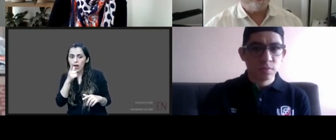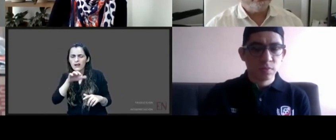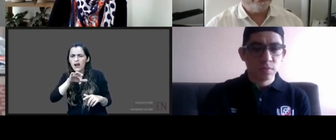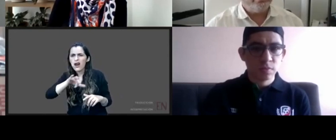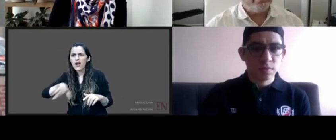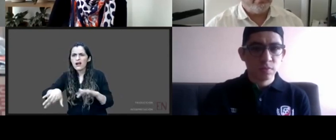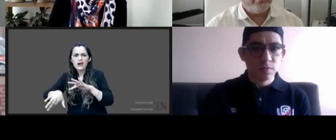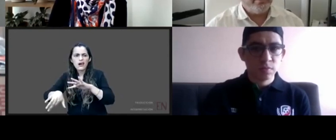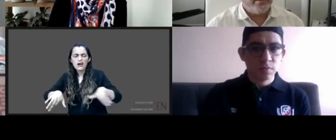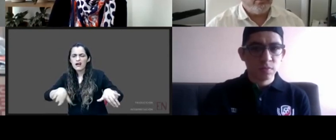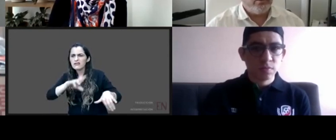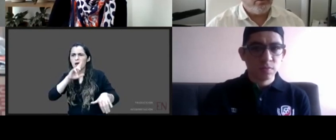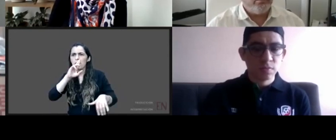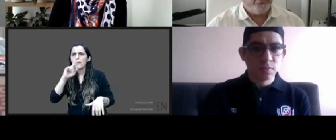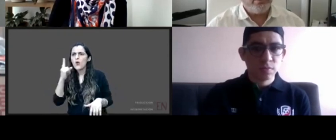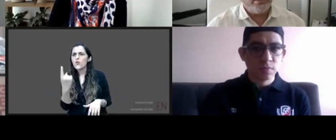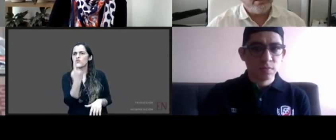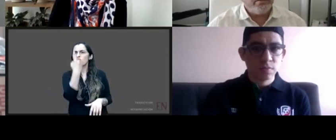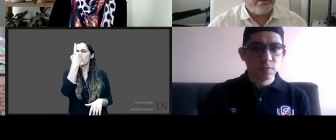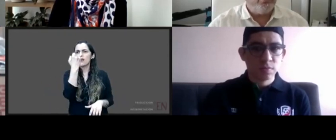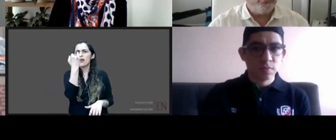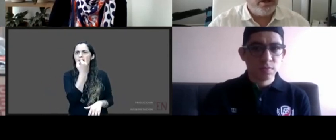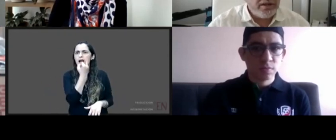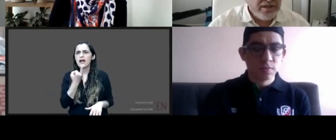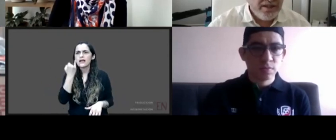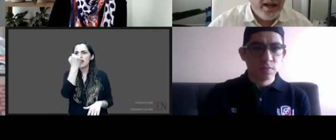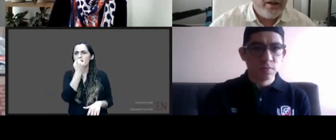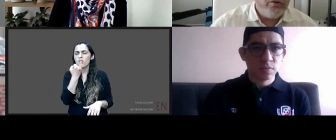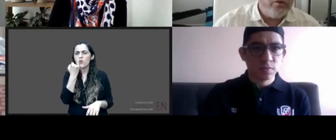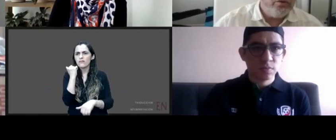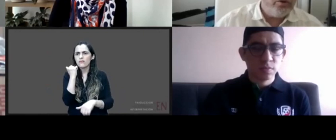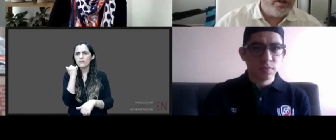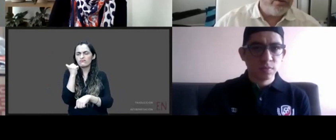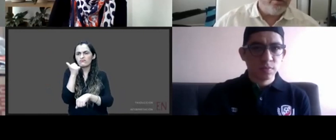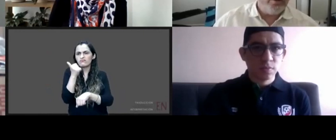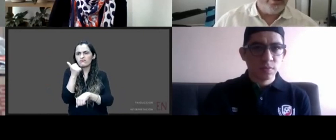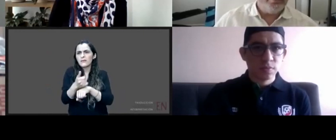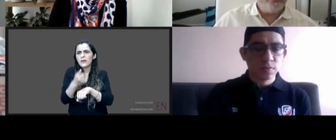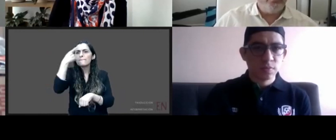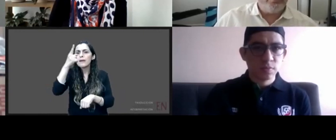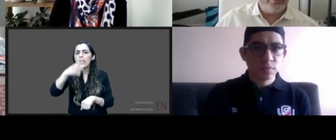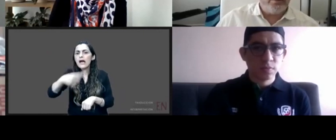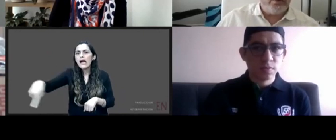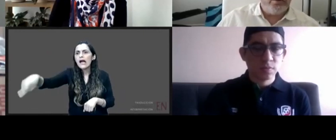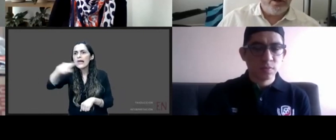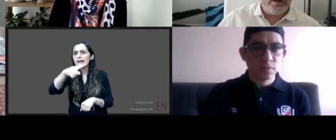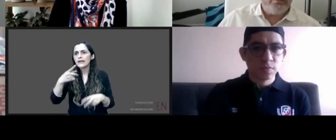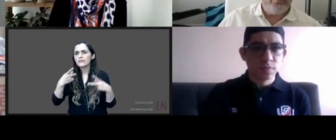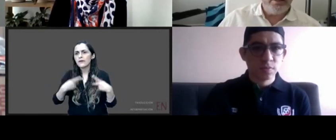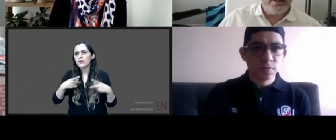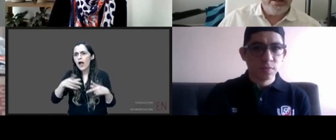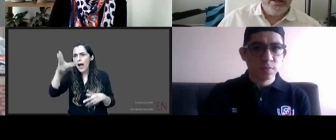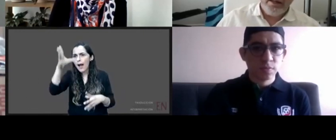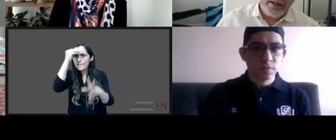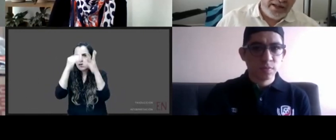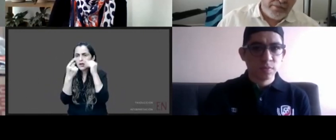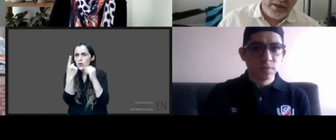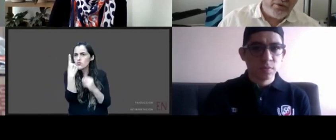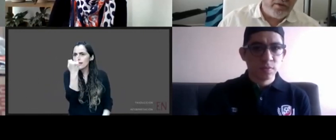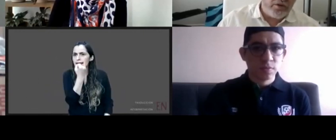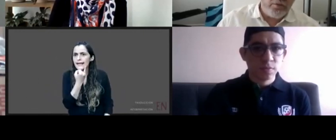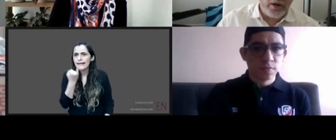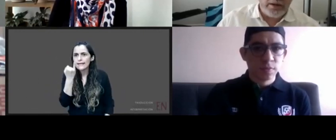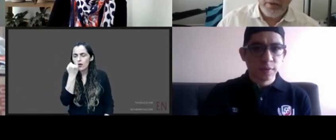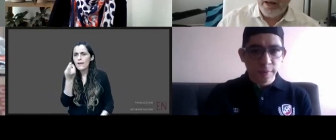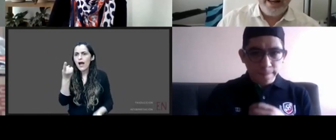lengua parisina que a través de la educación pública se iba a imponer al conjunto de la sociedad en todo el territorio de la república y era